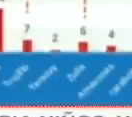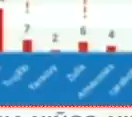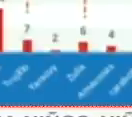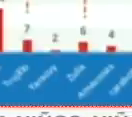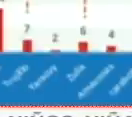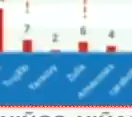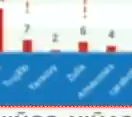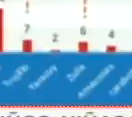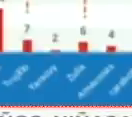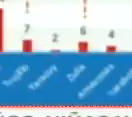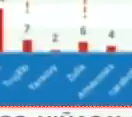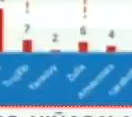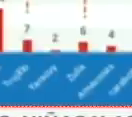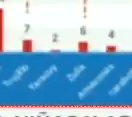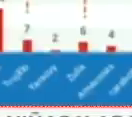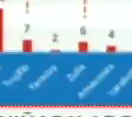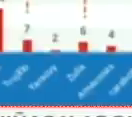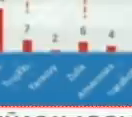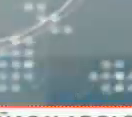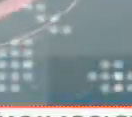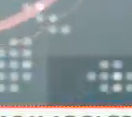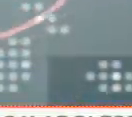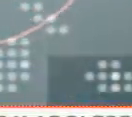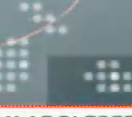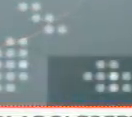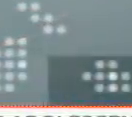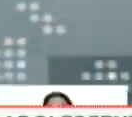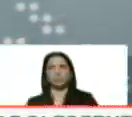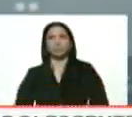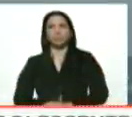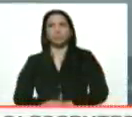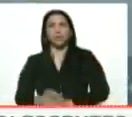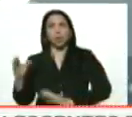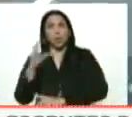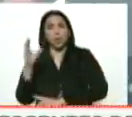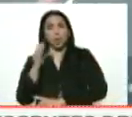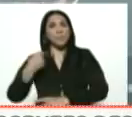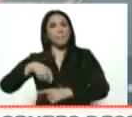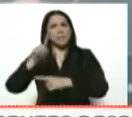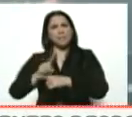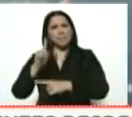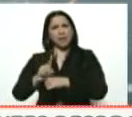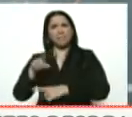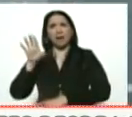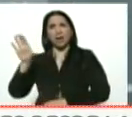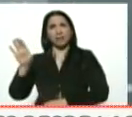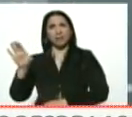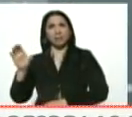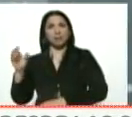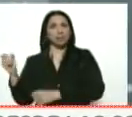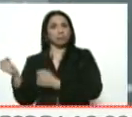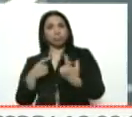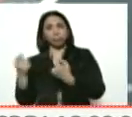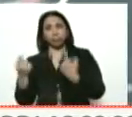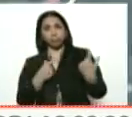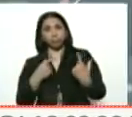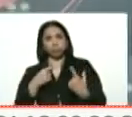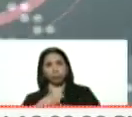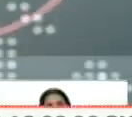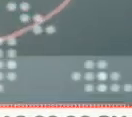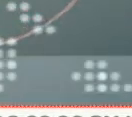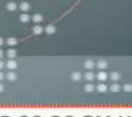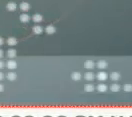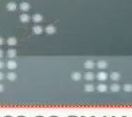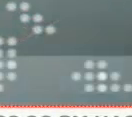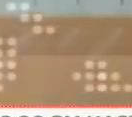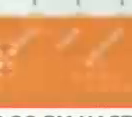procedentes de Colombia. Ya Colombia es el primer vector de casos importados. Luego está España con